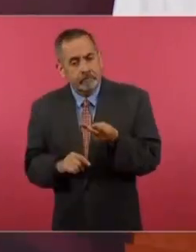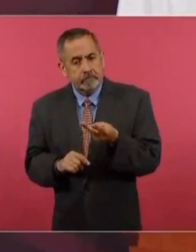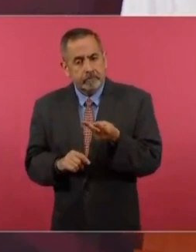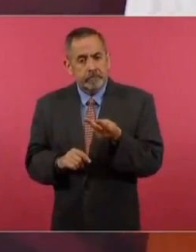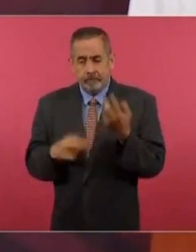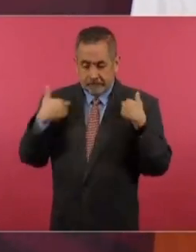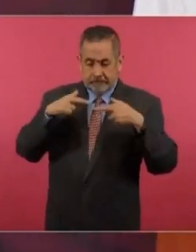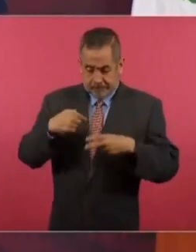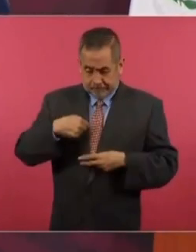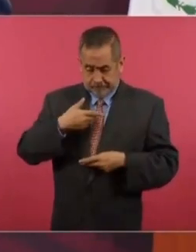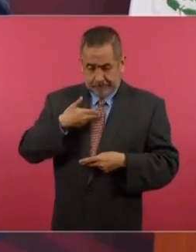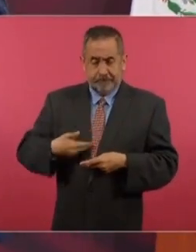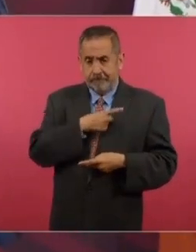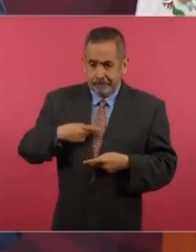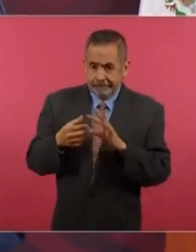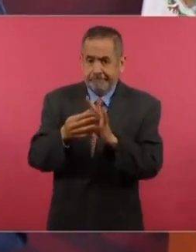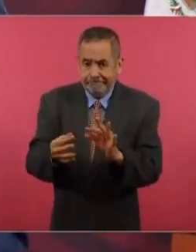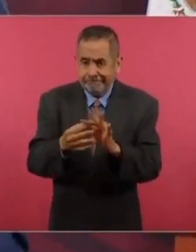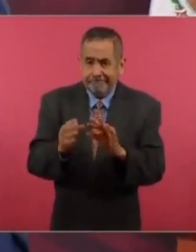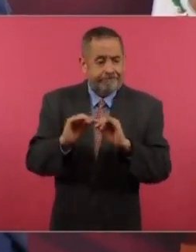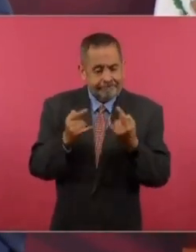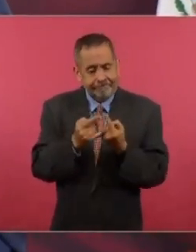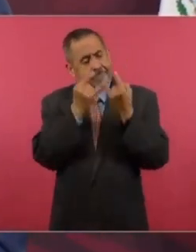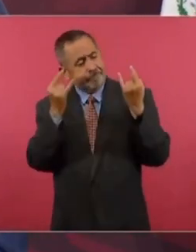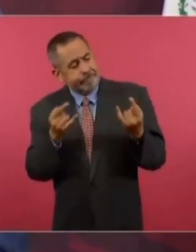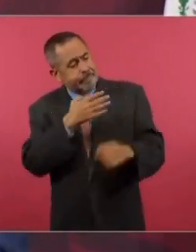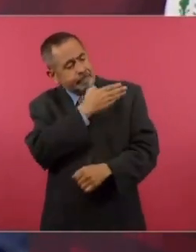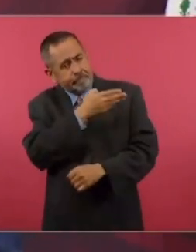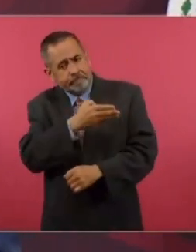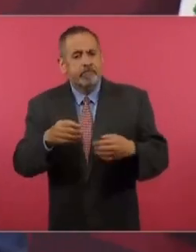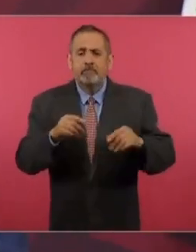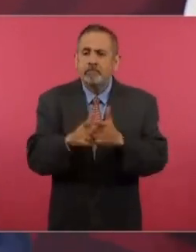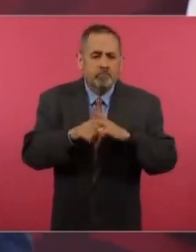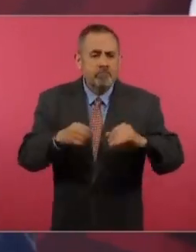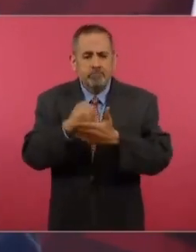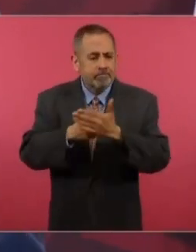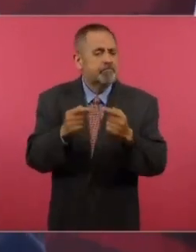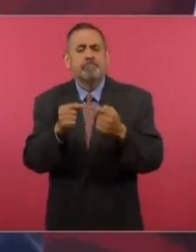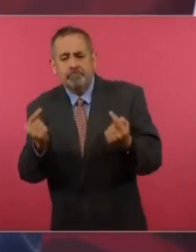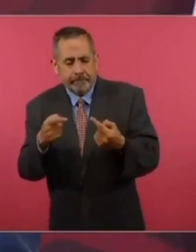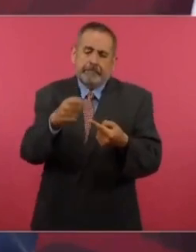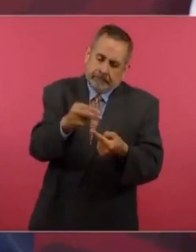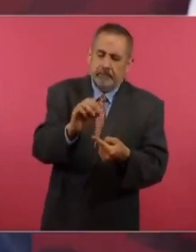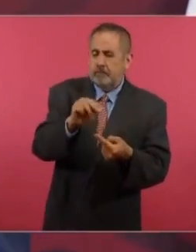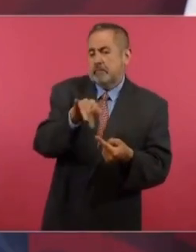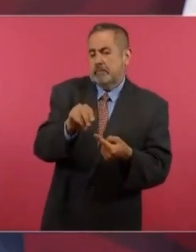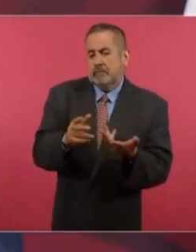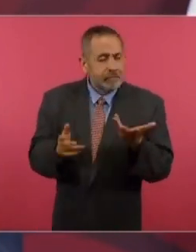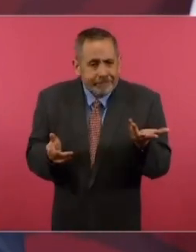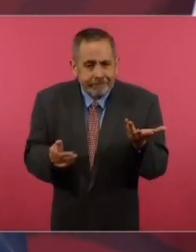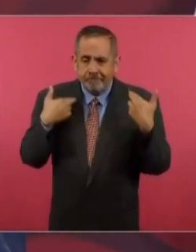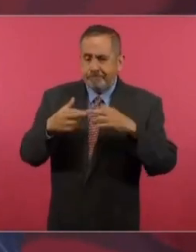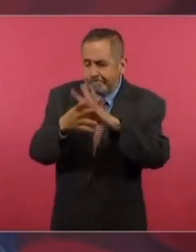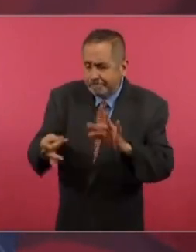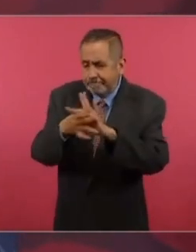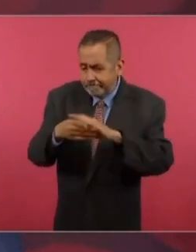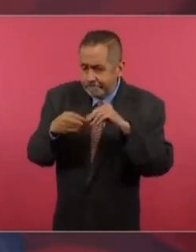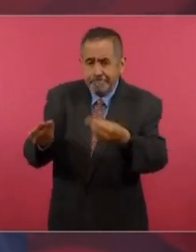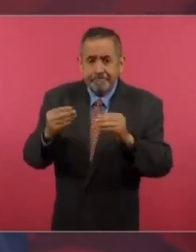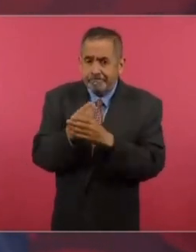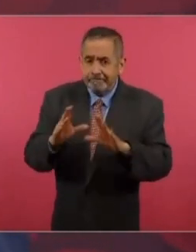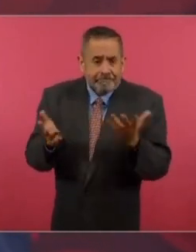explican sobre la historia política de los movimientos opositores, de los movimientos guerrilleros en